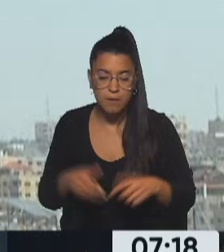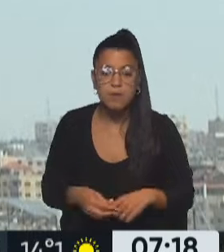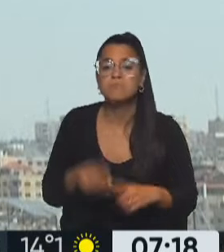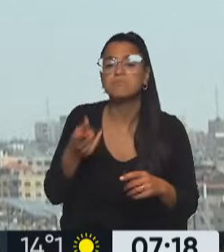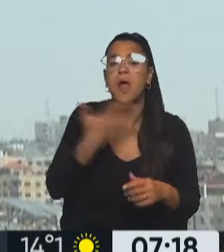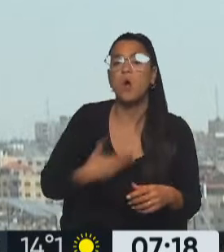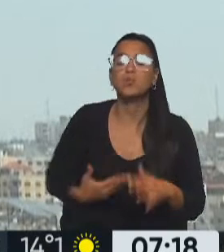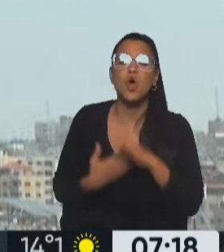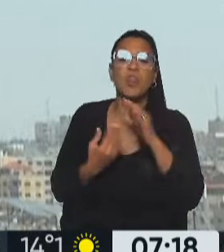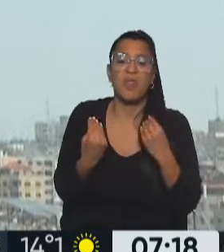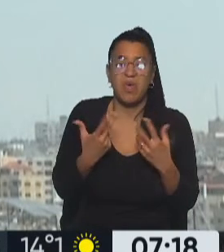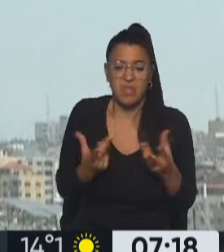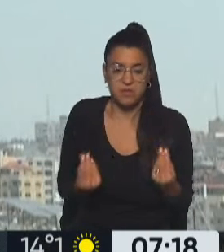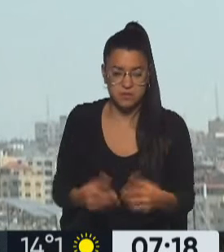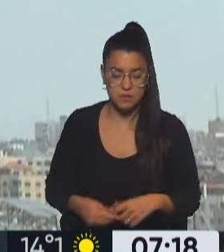las autoridades allí en Israel?